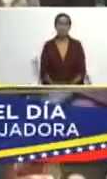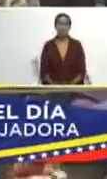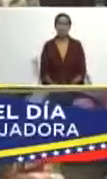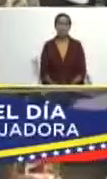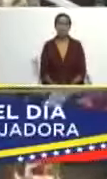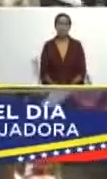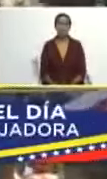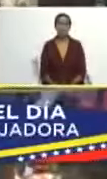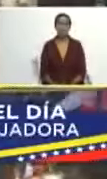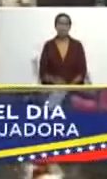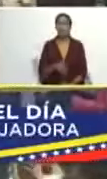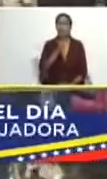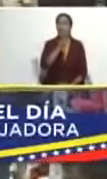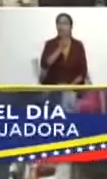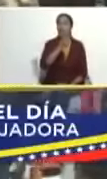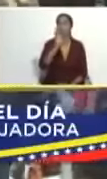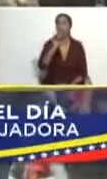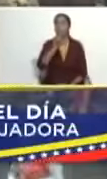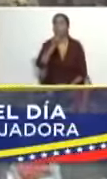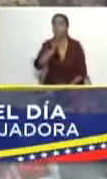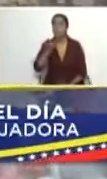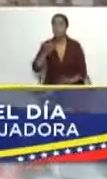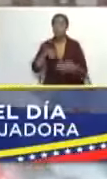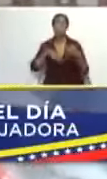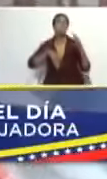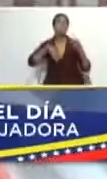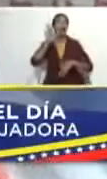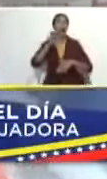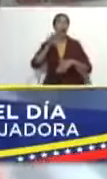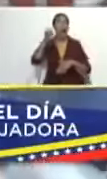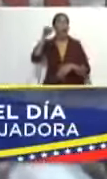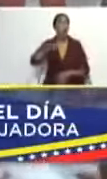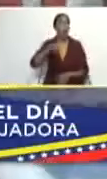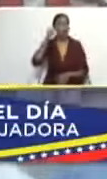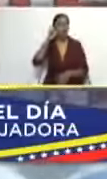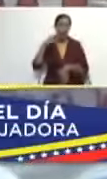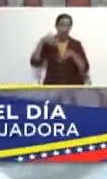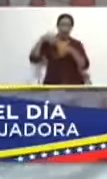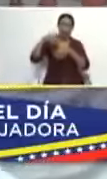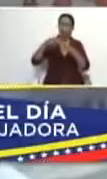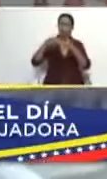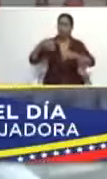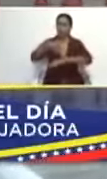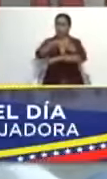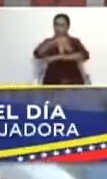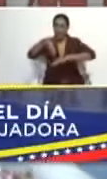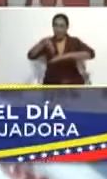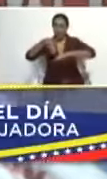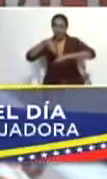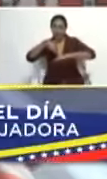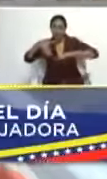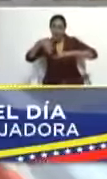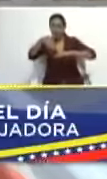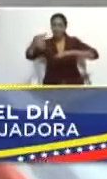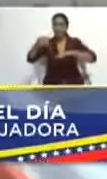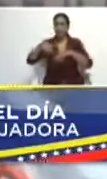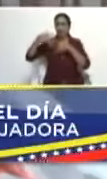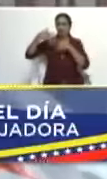Más de 20.000 personas salimos hoy a recorrer las calles de Ciudad Guayana.